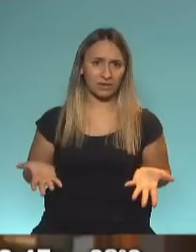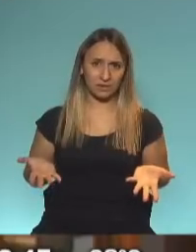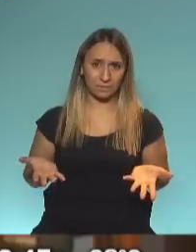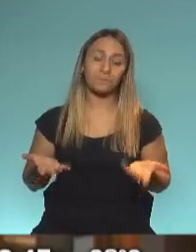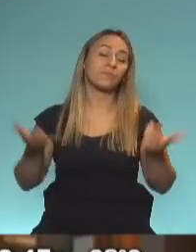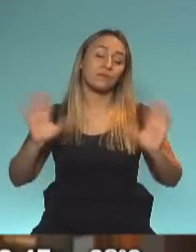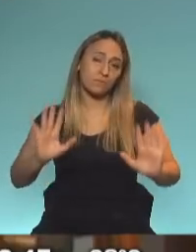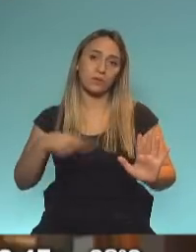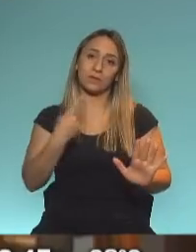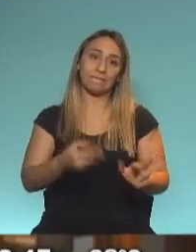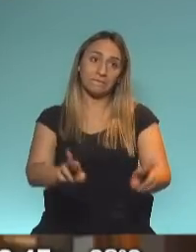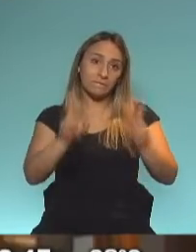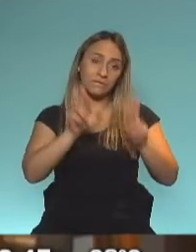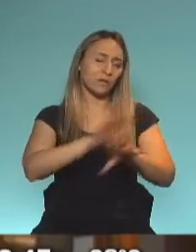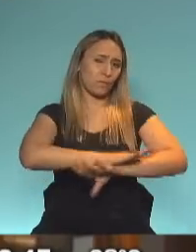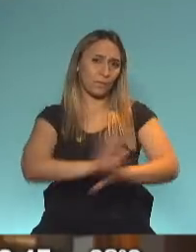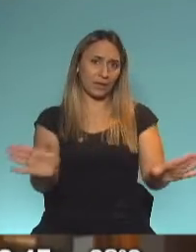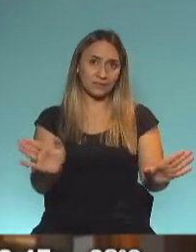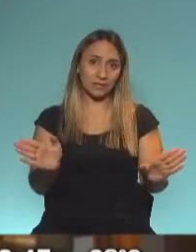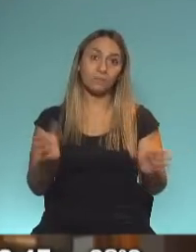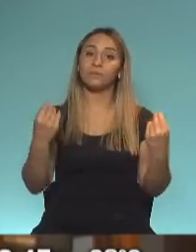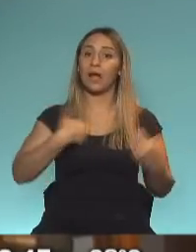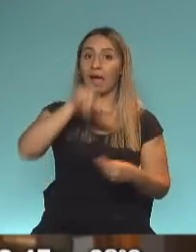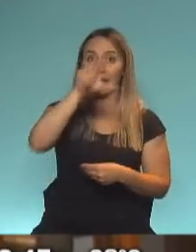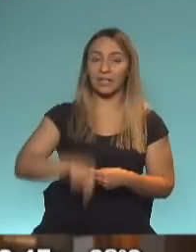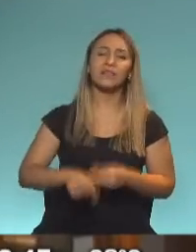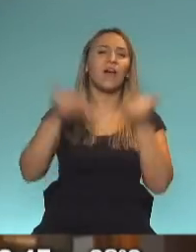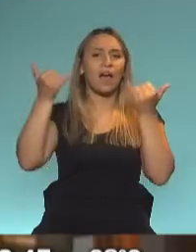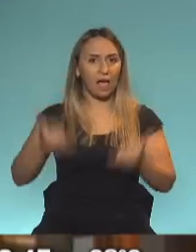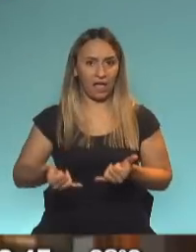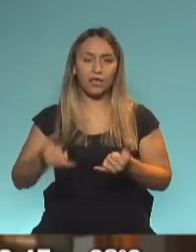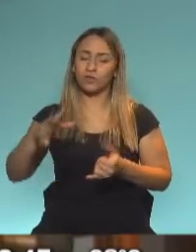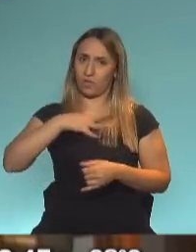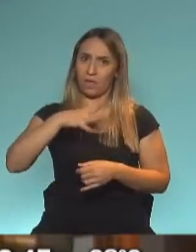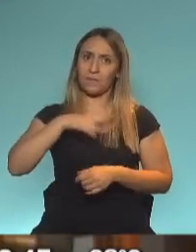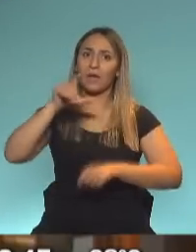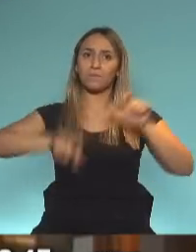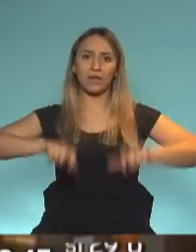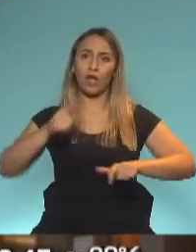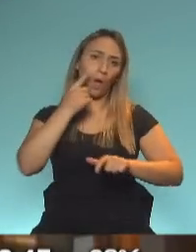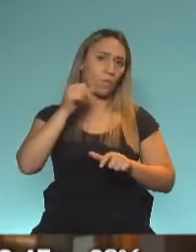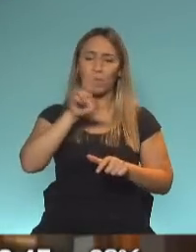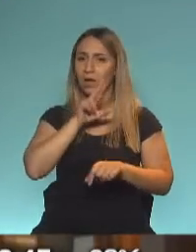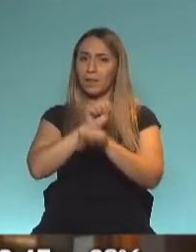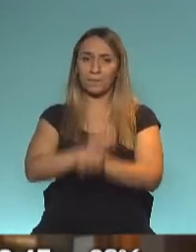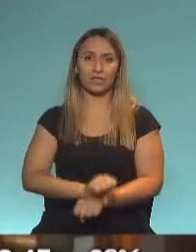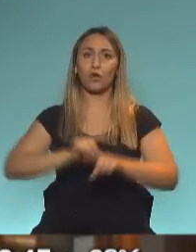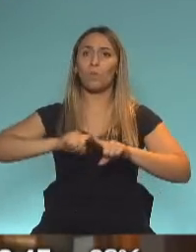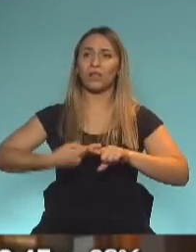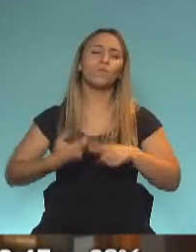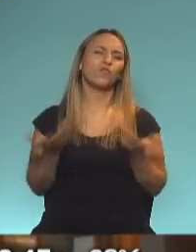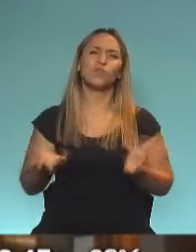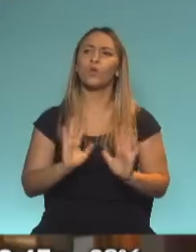empiece a culminar porque en la Argentina habemos presas y presos políticos que por supuesto no somos presas y